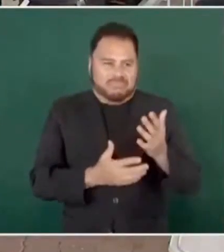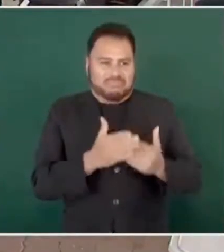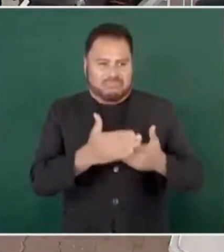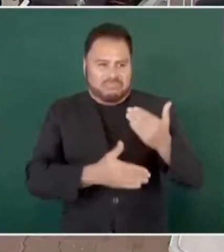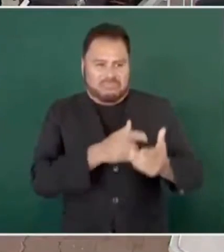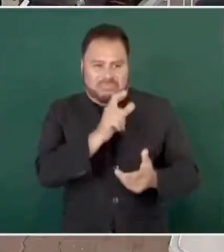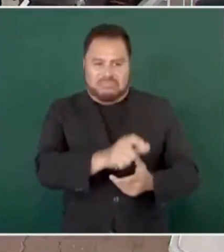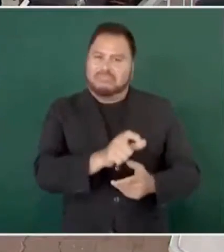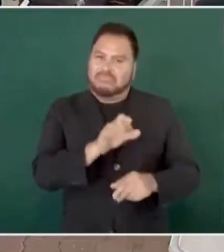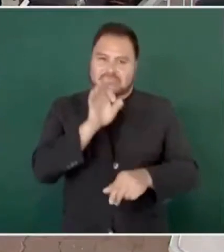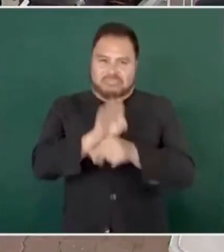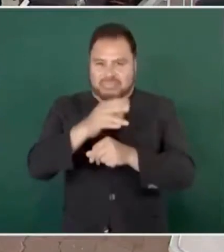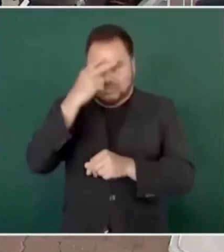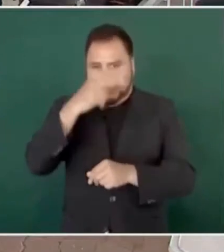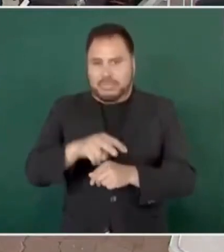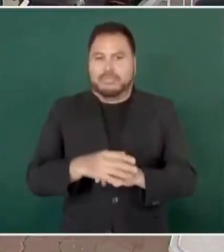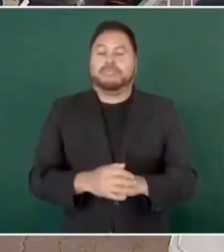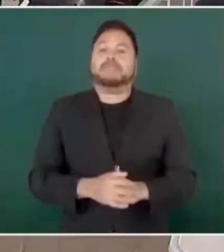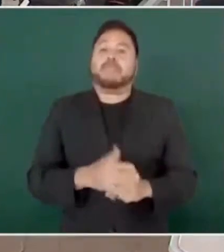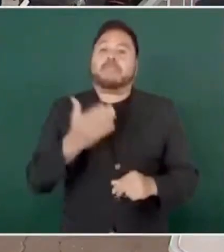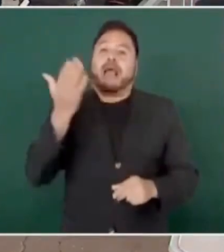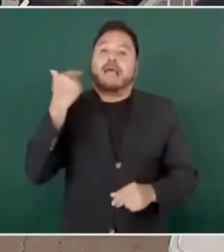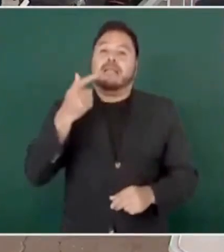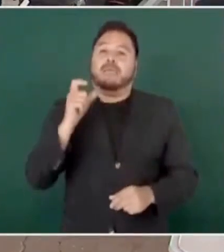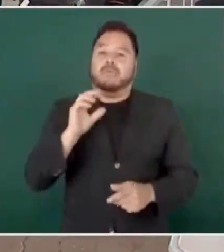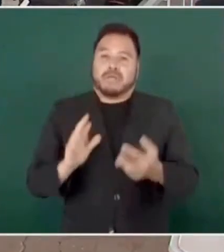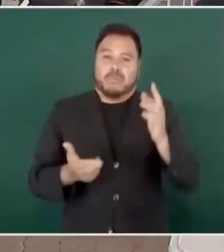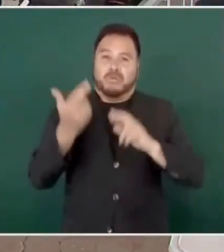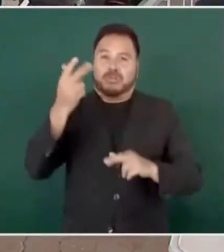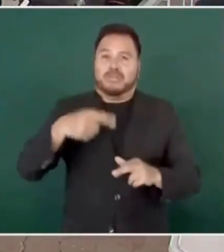maderista fue verdaderamente eficaz.